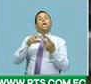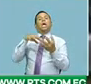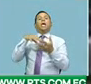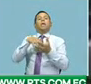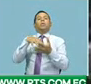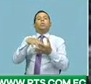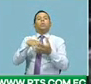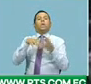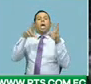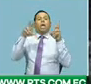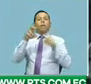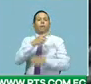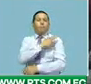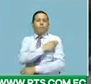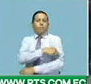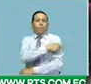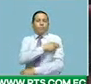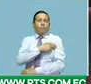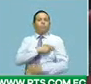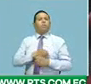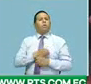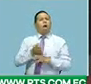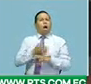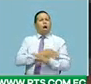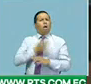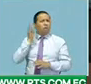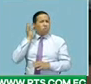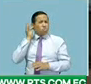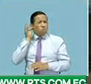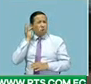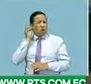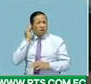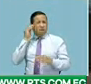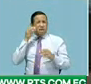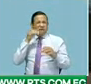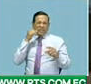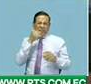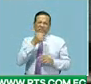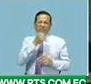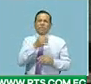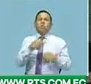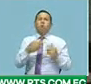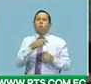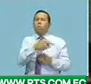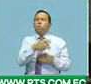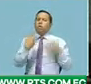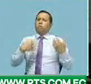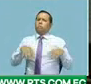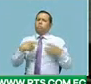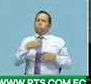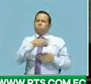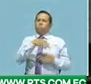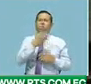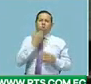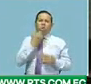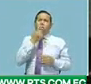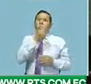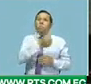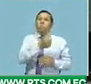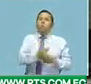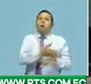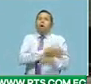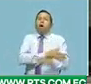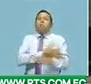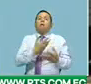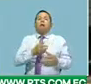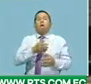cuando la joven estaba en situación de vulnerabilidad puede decir de las autoridades en su sangre se encontró 4.42